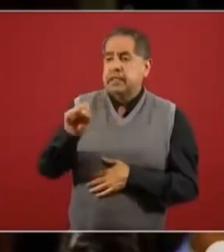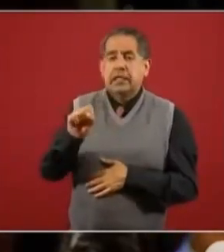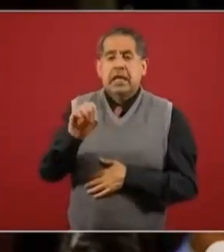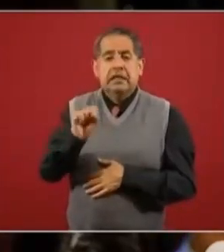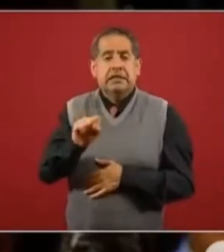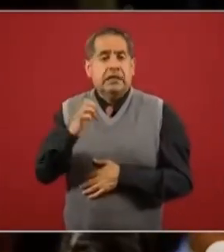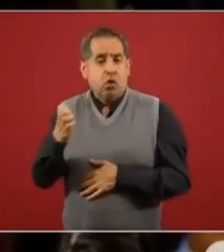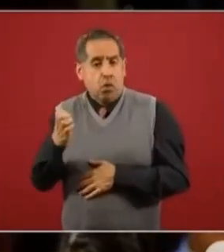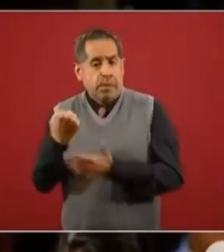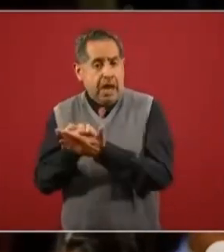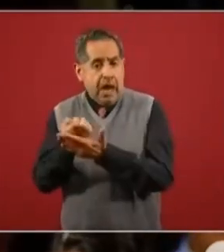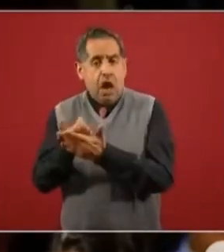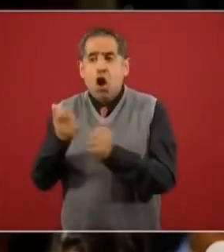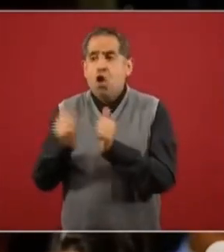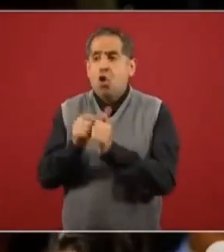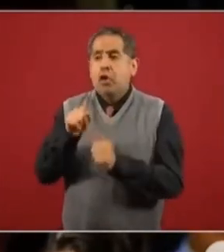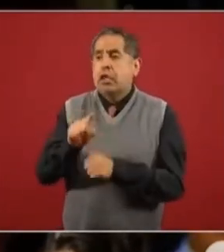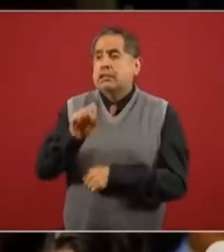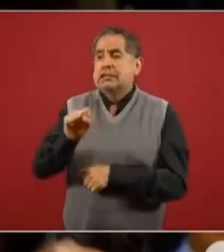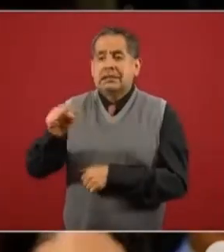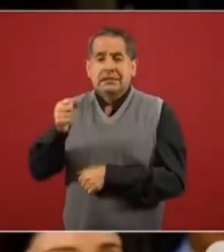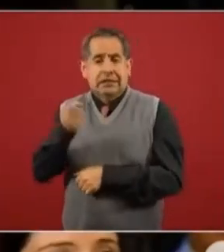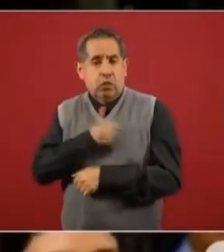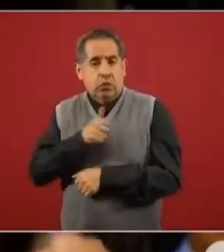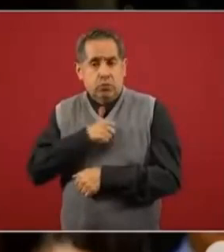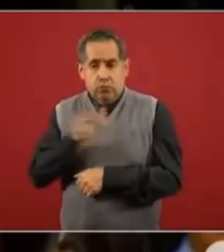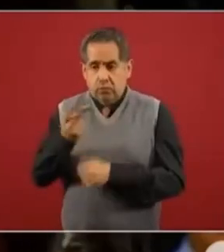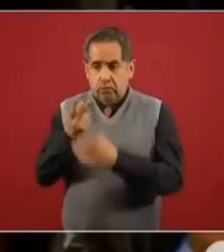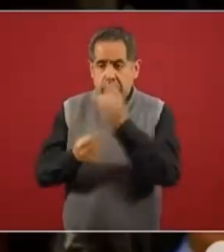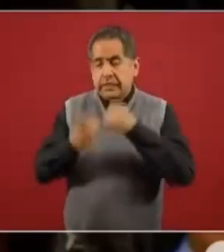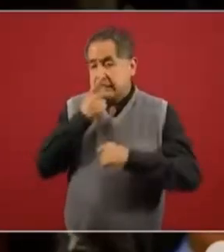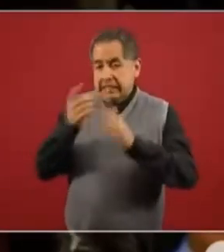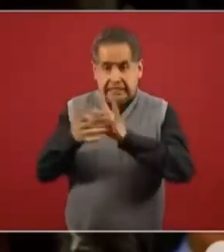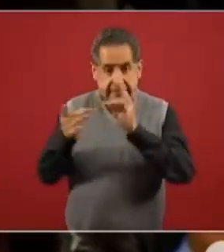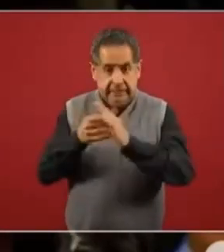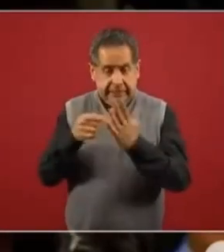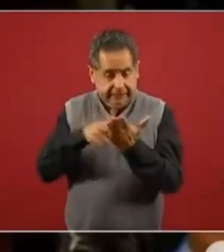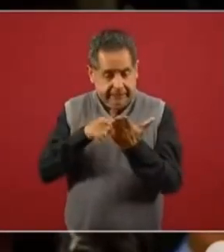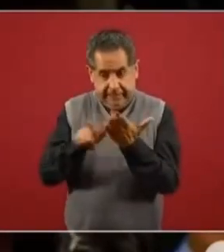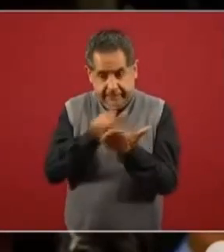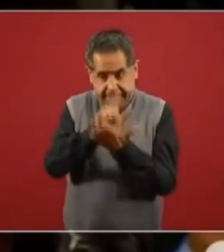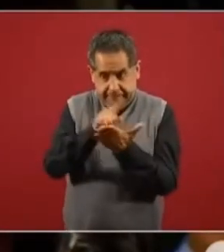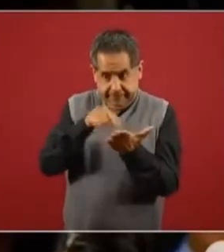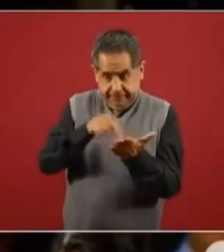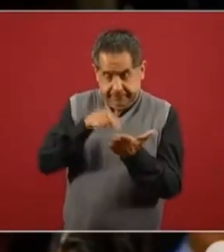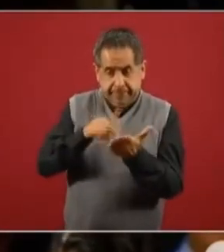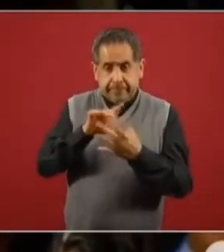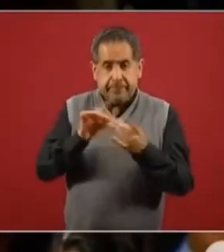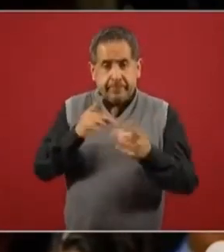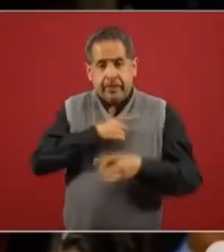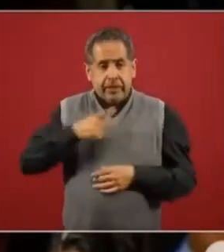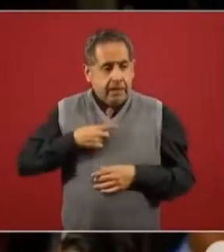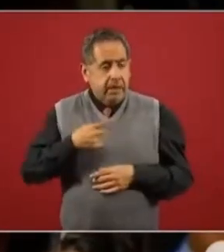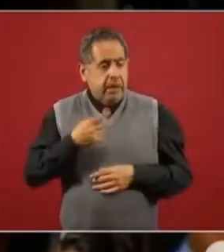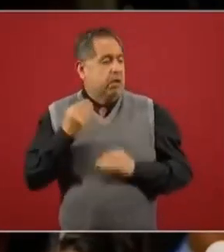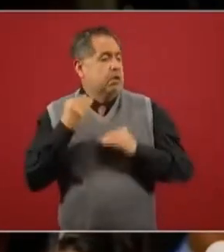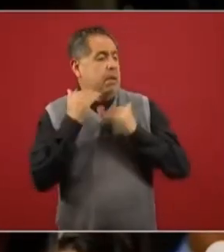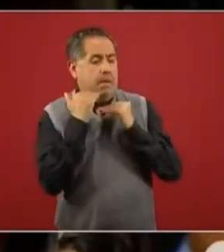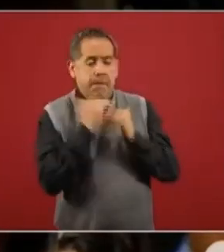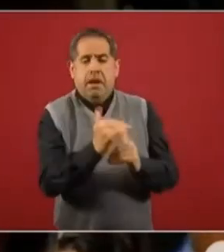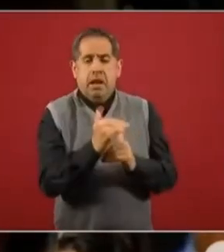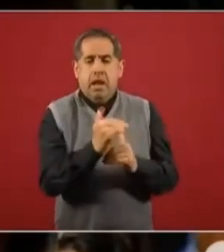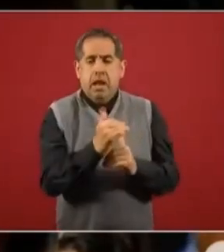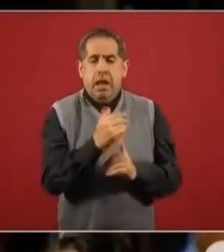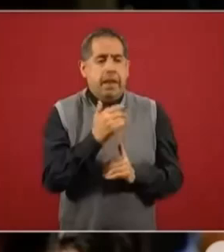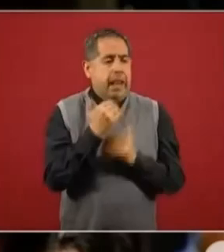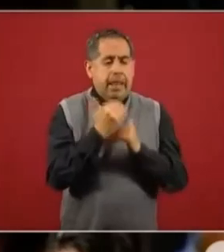Economía, en coordinación con la Secretaría de Salud, dice textual la ley, deben fijar los precios máximos